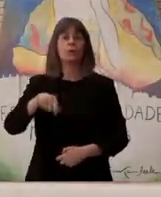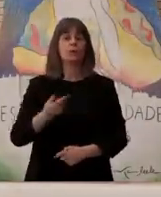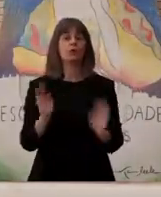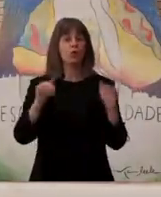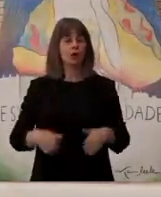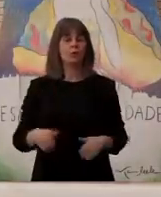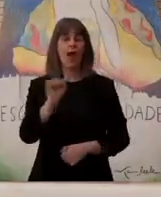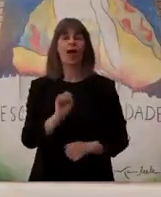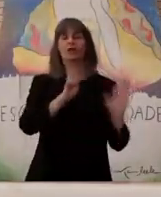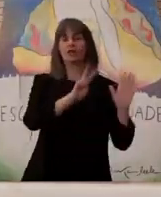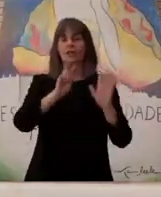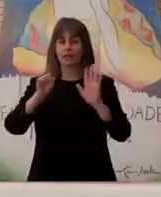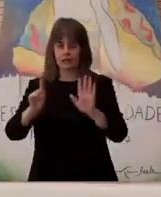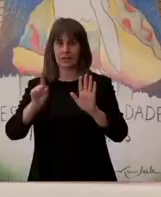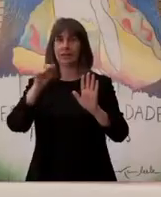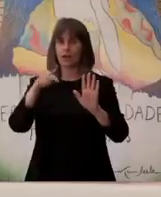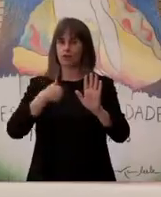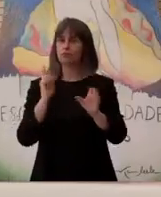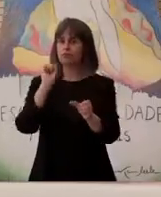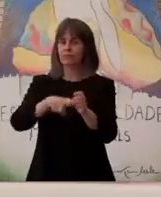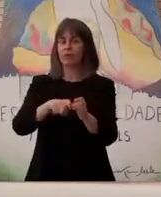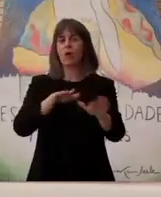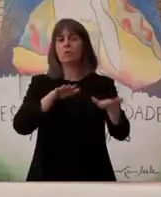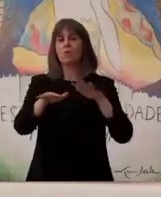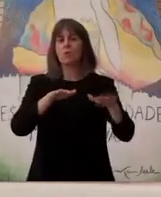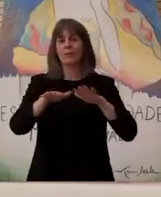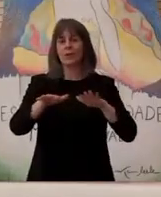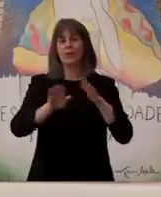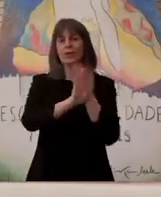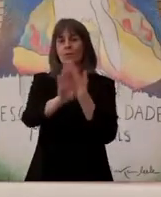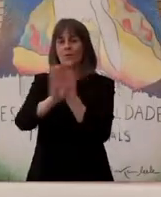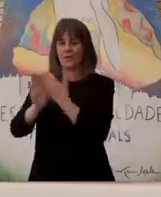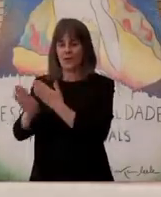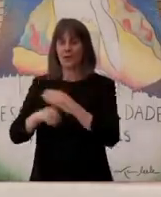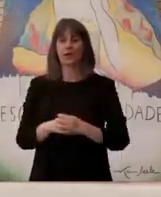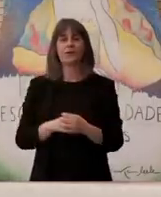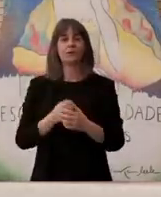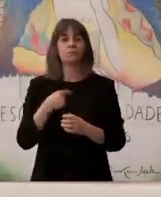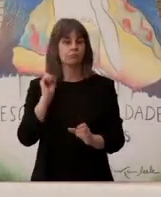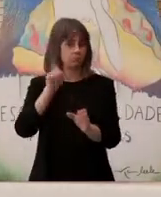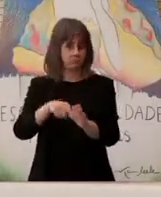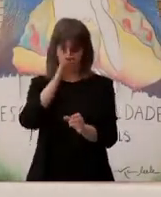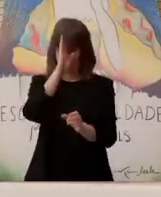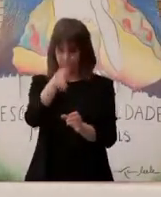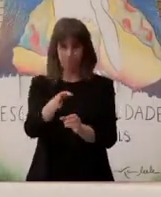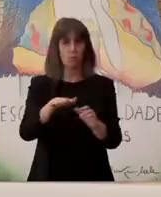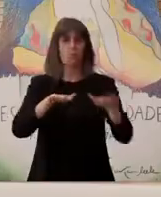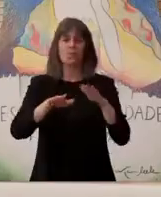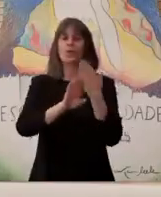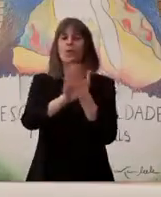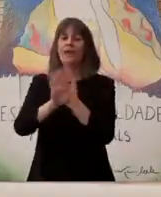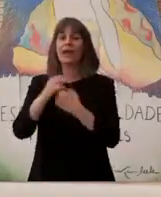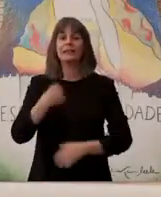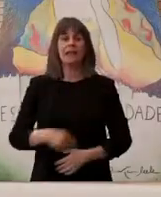eu participo no movimiento no movimiento vecinal me meto directamente en un movimiento vecinales en Santiago